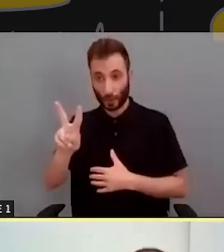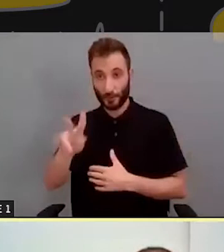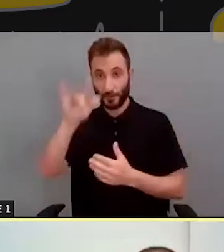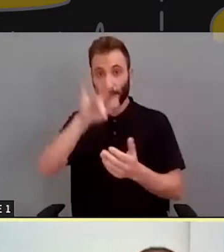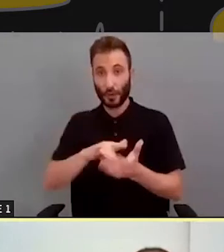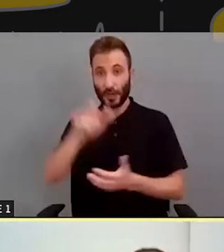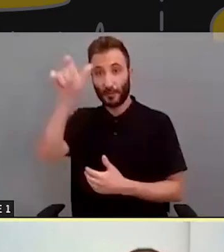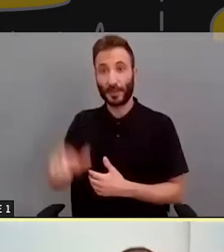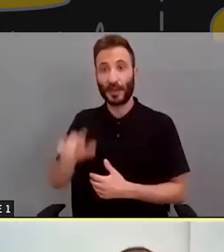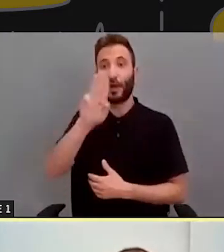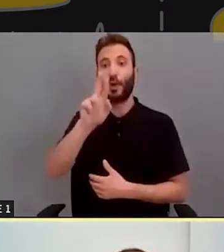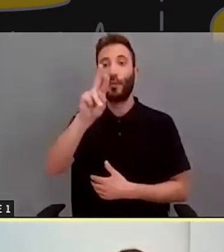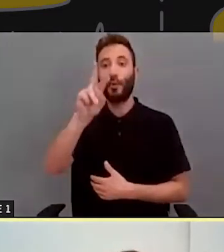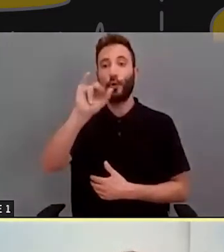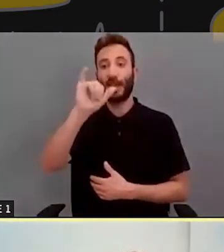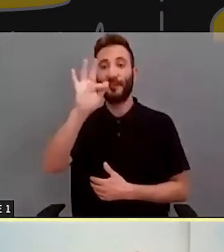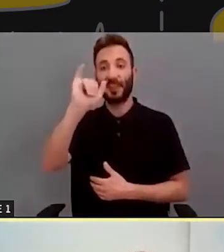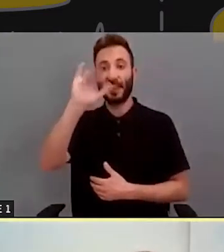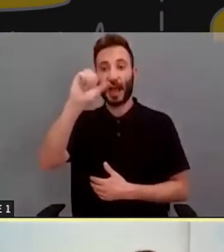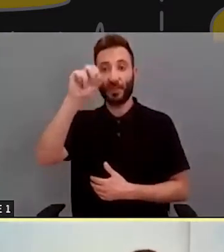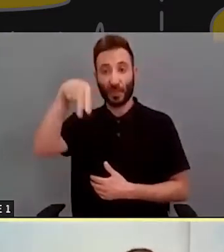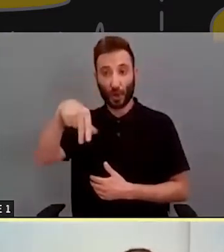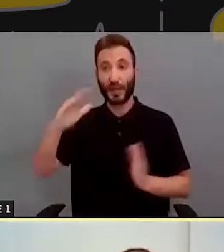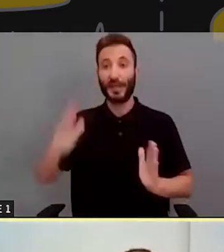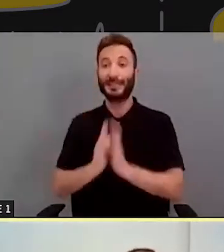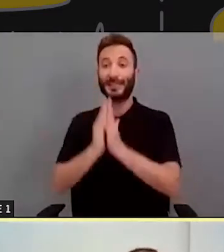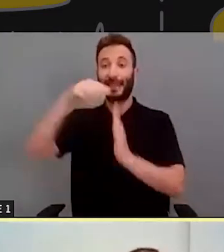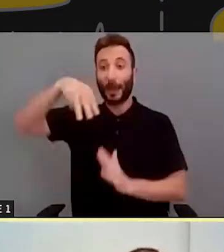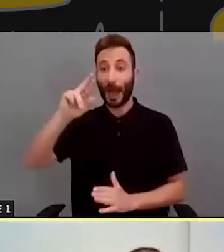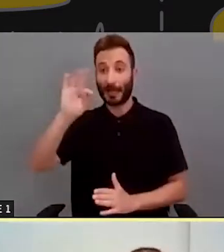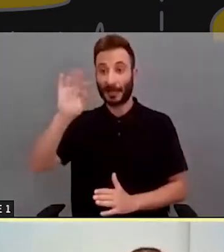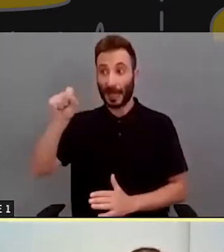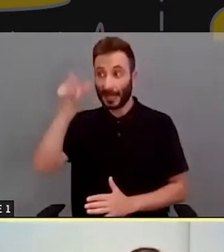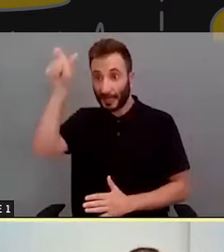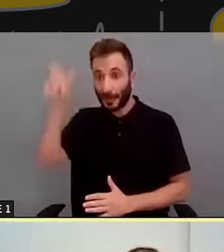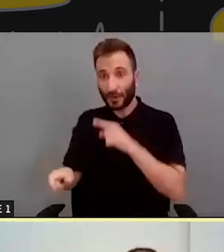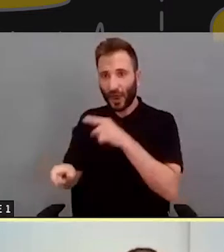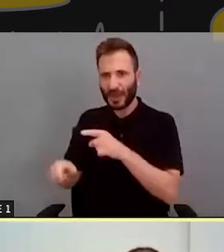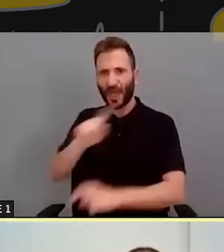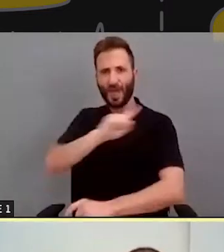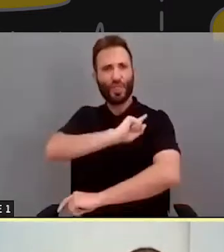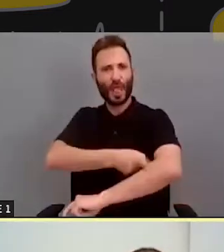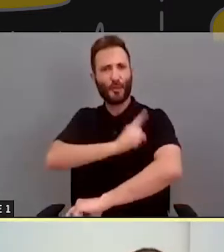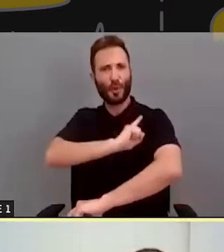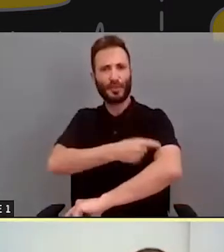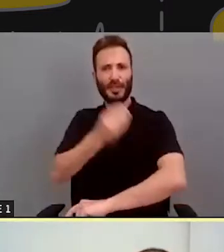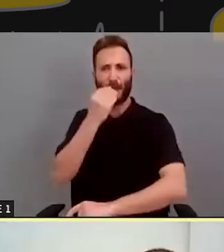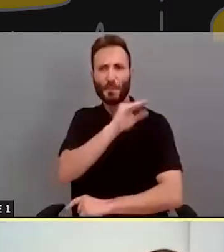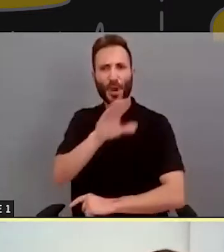Purificación Santa Marta, empezó todo. Purificación Santa Marta es una de las mejores deportistas que ha tenido esta